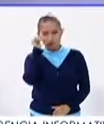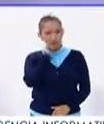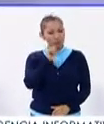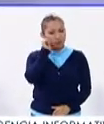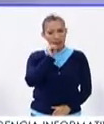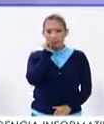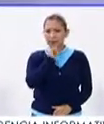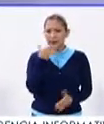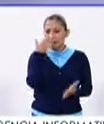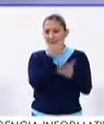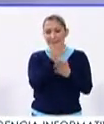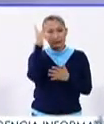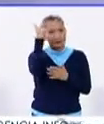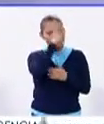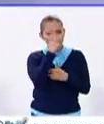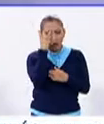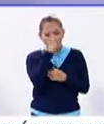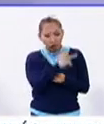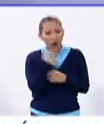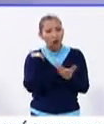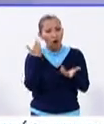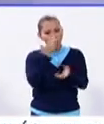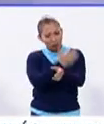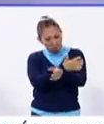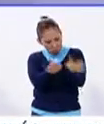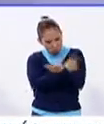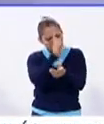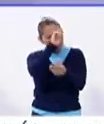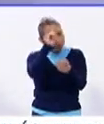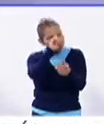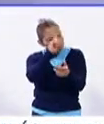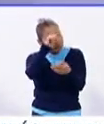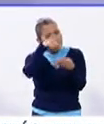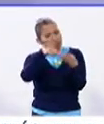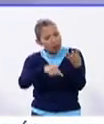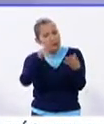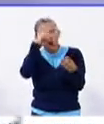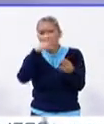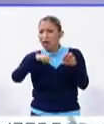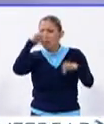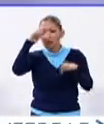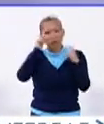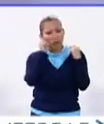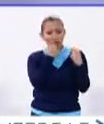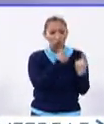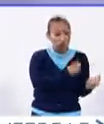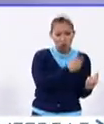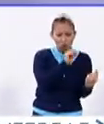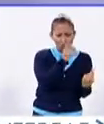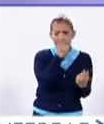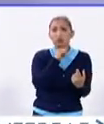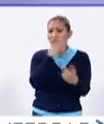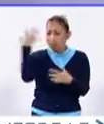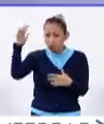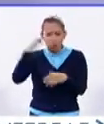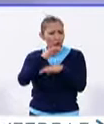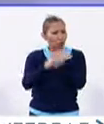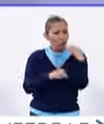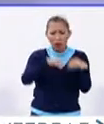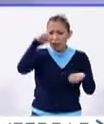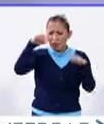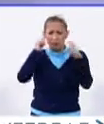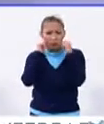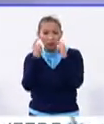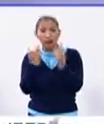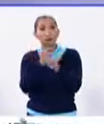siempre es a recurrir a un psicólogo. Un acompañamiento psicológico siempre es bueno a cualquier edad, no solamente en la niñez, pero sí en cualquier edad